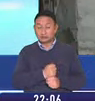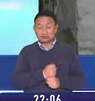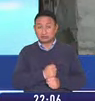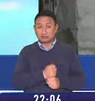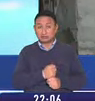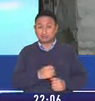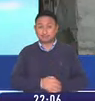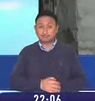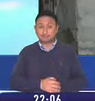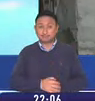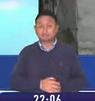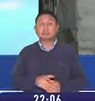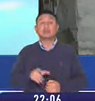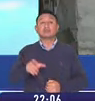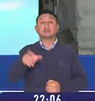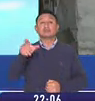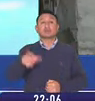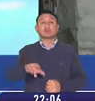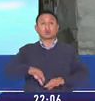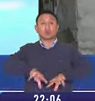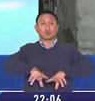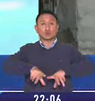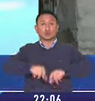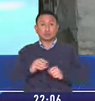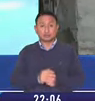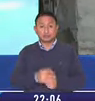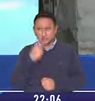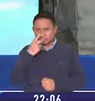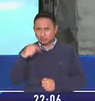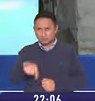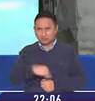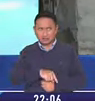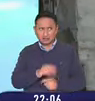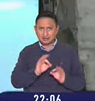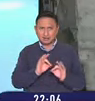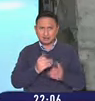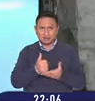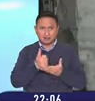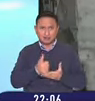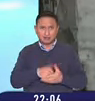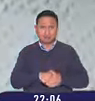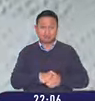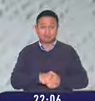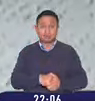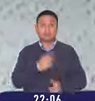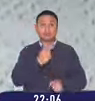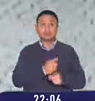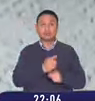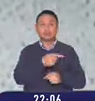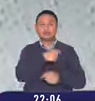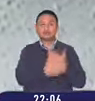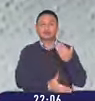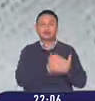por otro lado, a la delincuencia, que al parecer percibe el abandono de la ciudadanía. Razón que los hace actuar sin compasión ni temor.